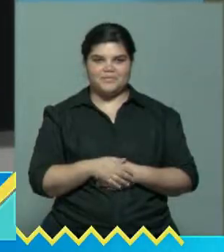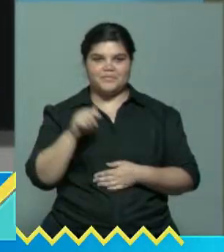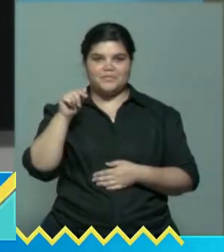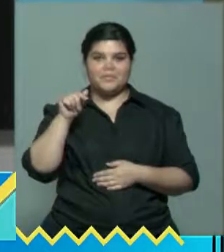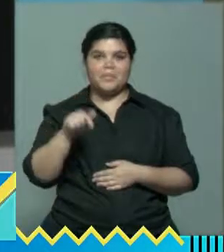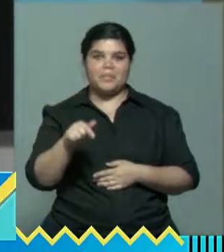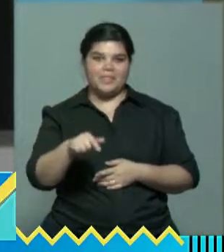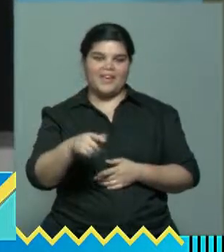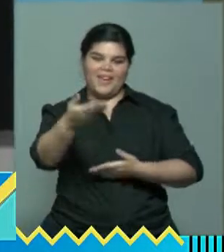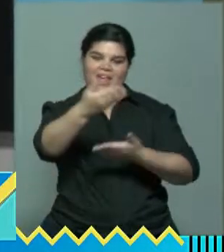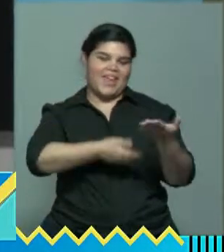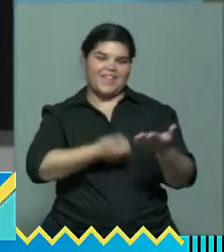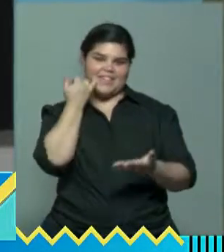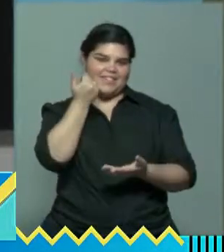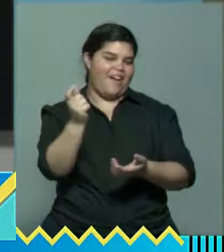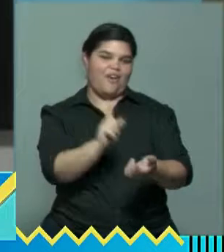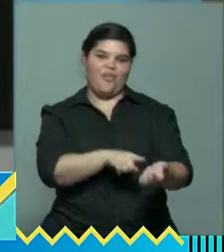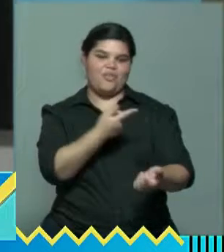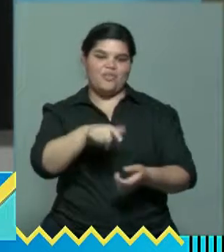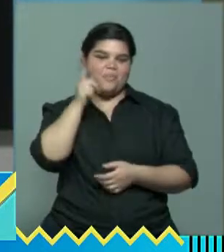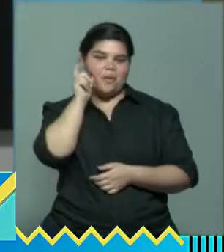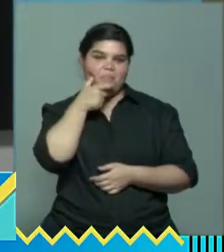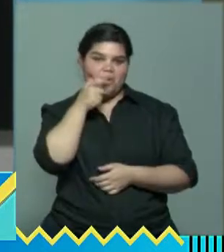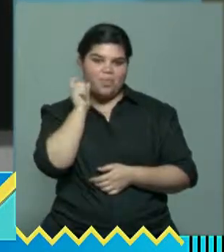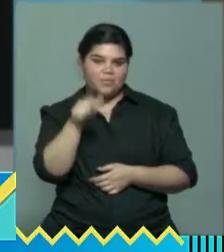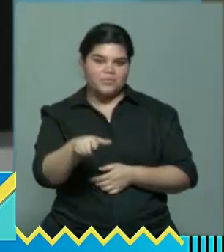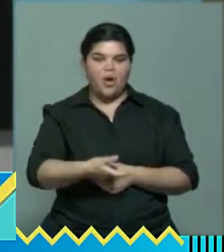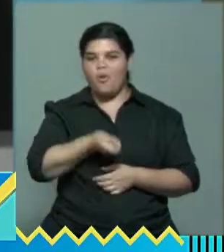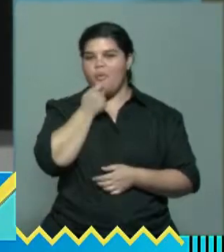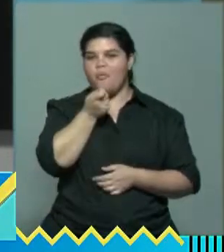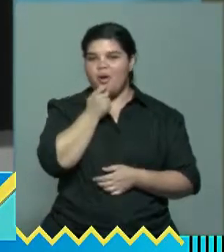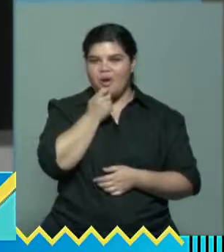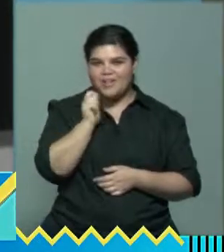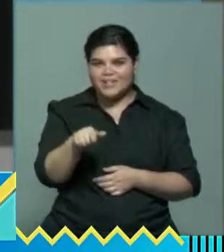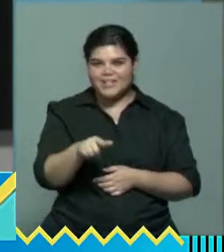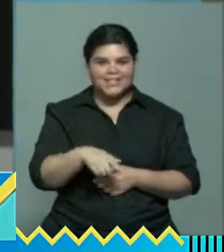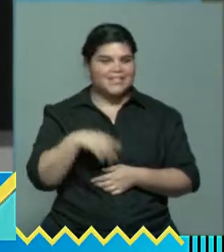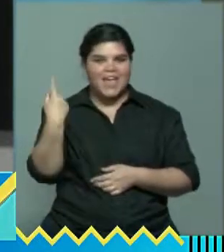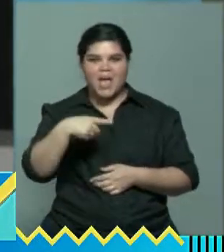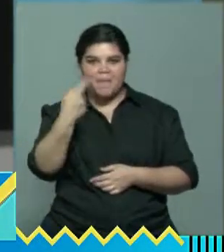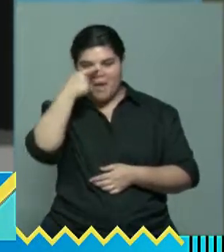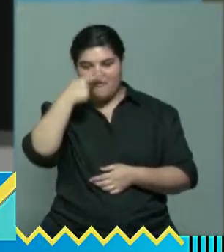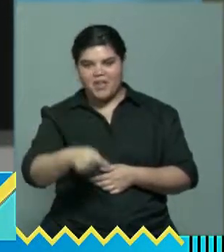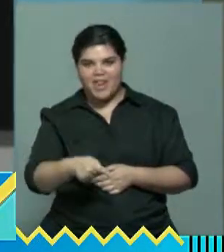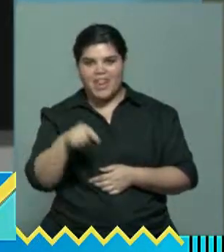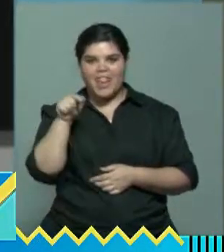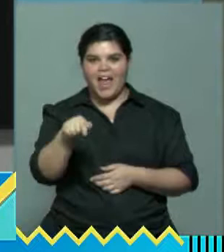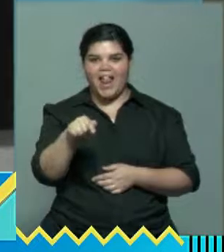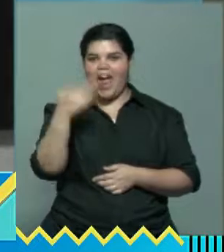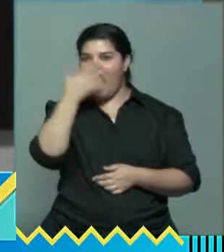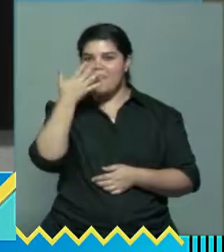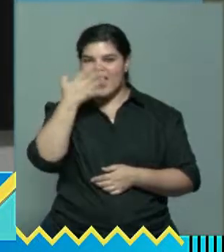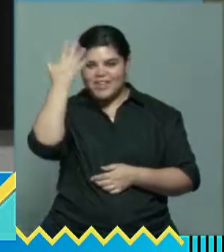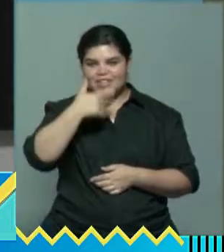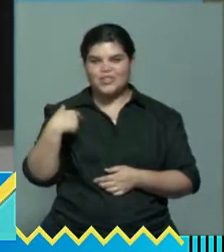Presentado el tema con el clip, como nos tienen acostumbrados desde la producción, con un poco de humor, si se quiere, como siempre cerrando con los Simpsons, o en algunas ocasiones